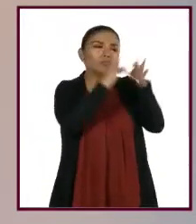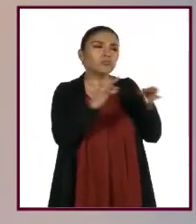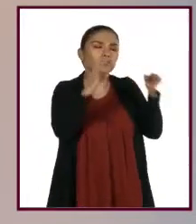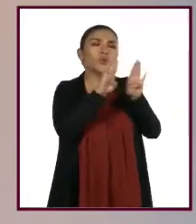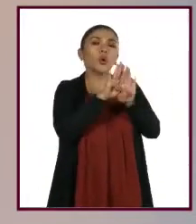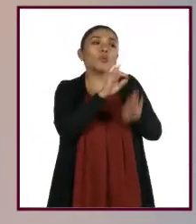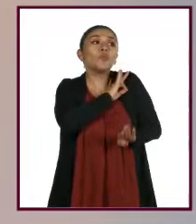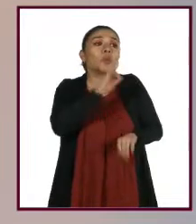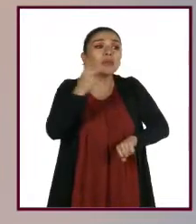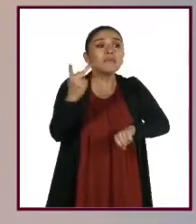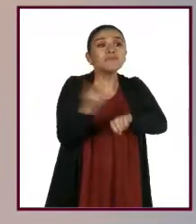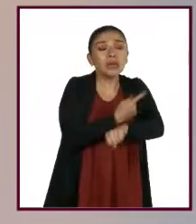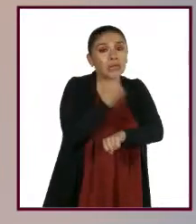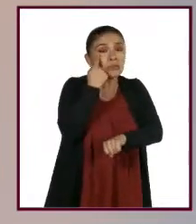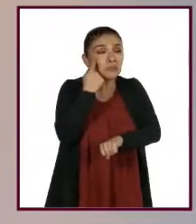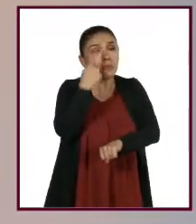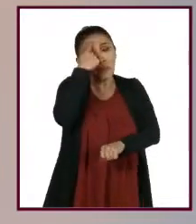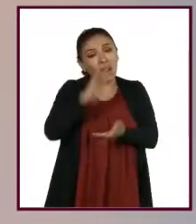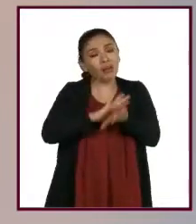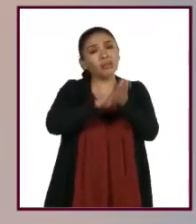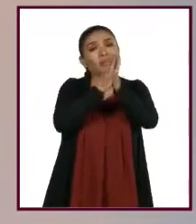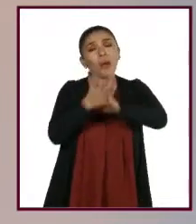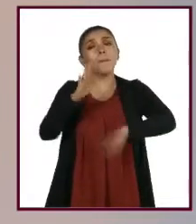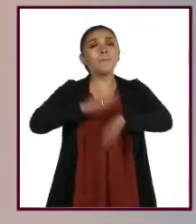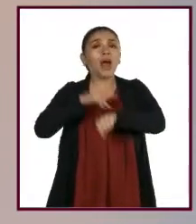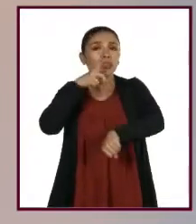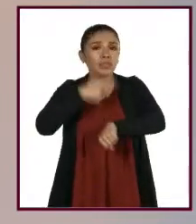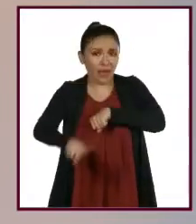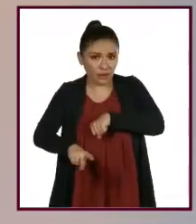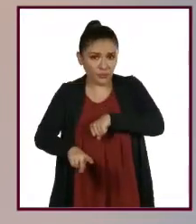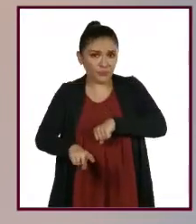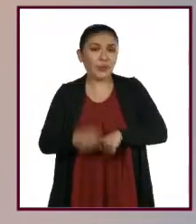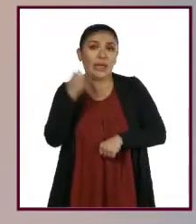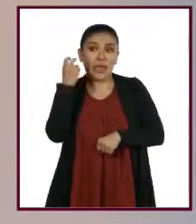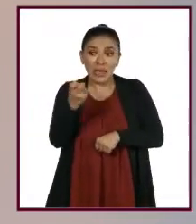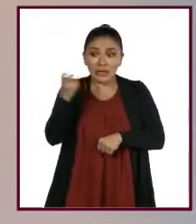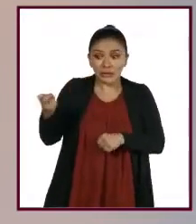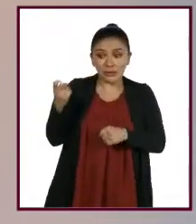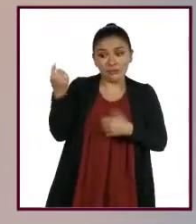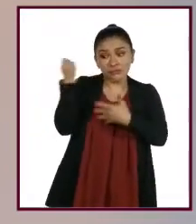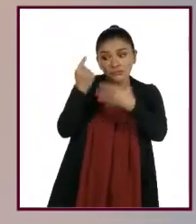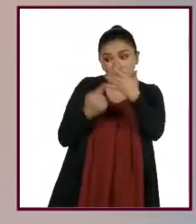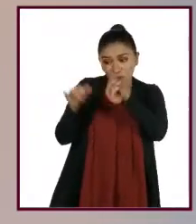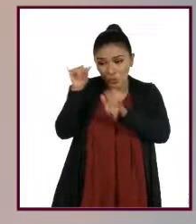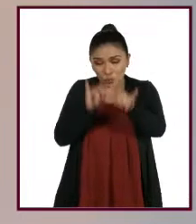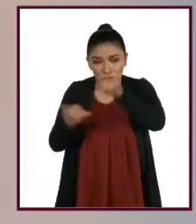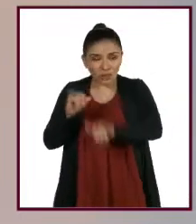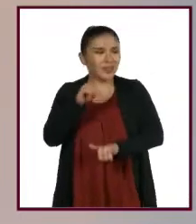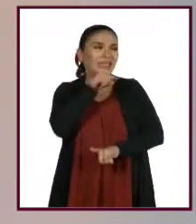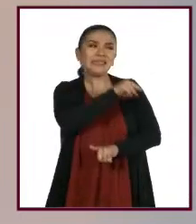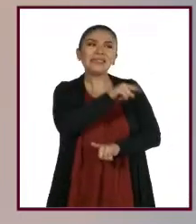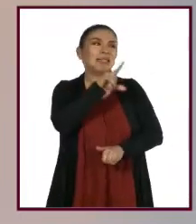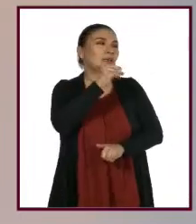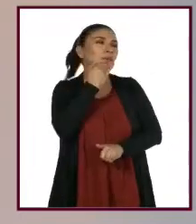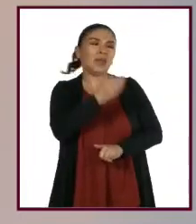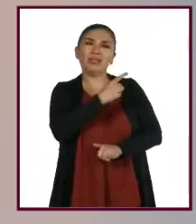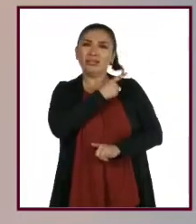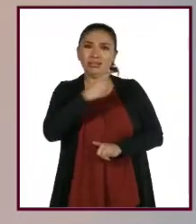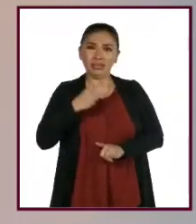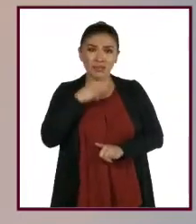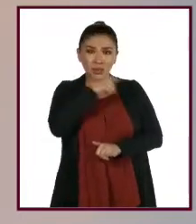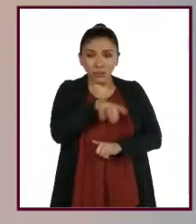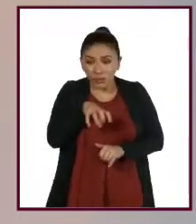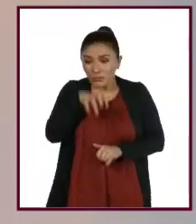pudieran llegar a generar algún daño. Es decir, que esas son sustancias que de ninguna forma se debieran